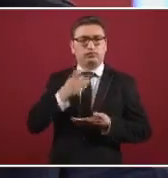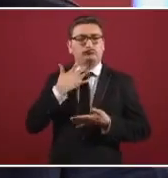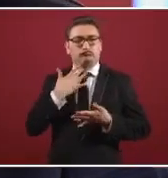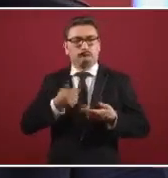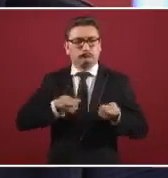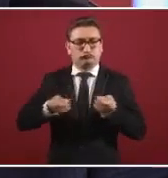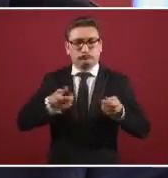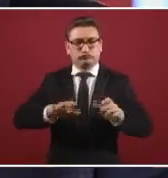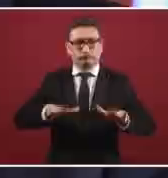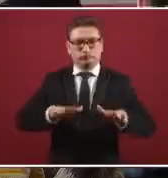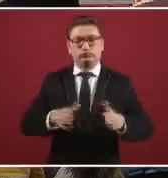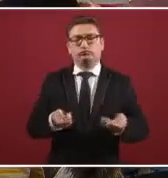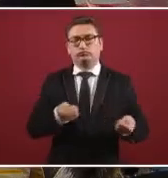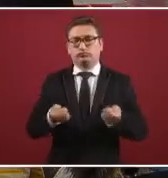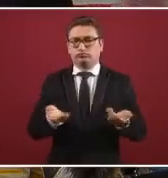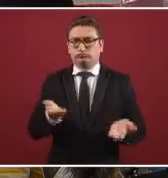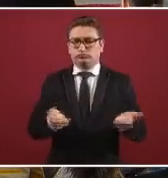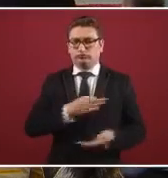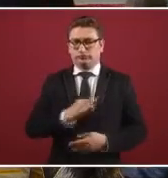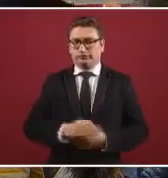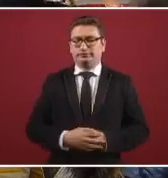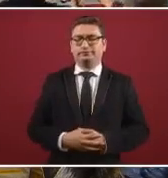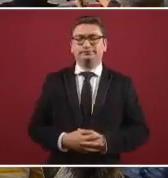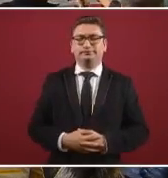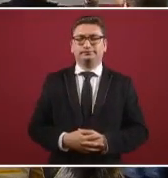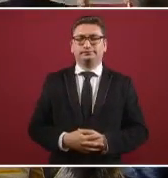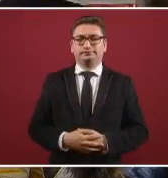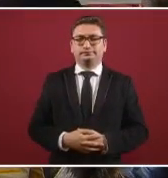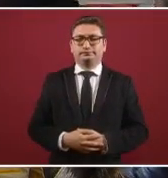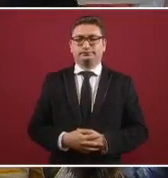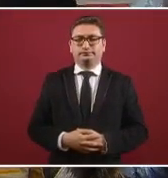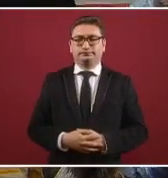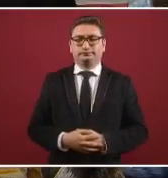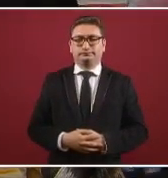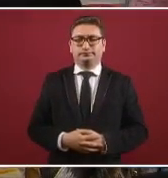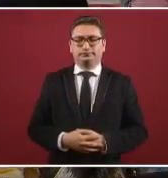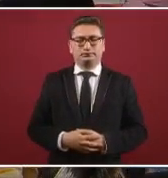en el mercado. Muy bien. Sí.